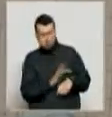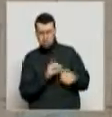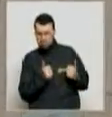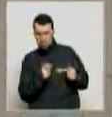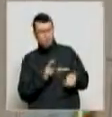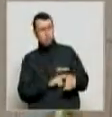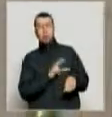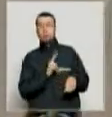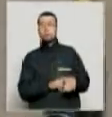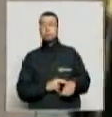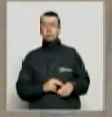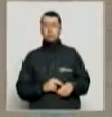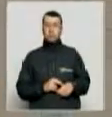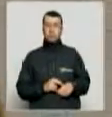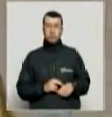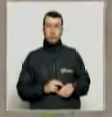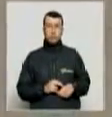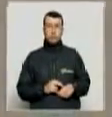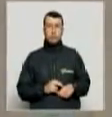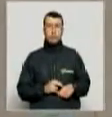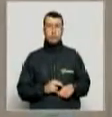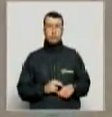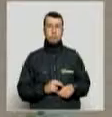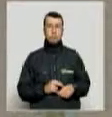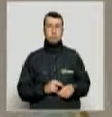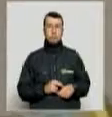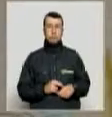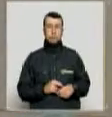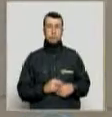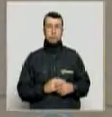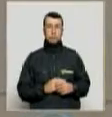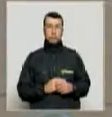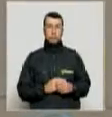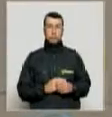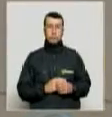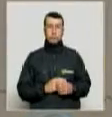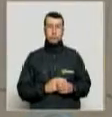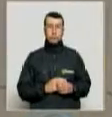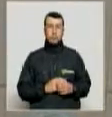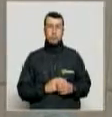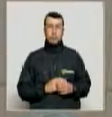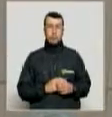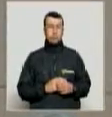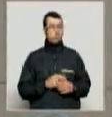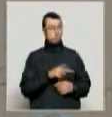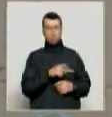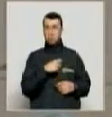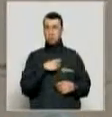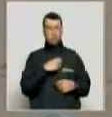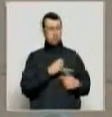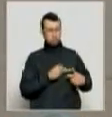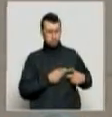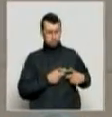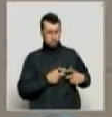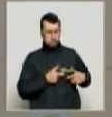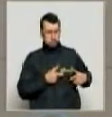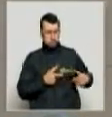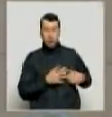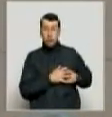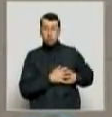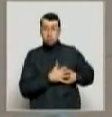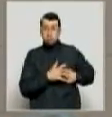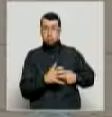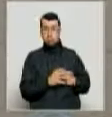normal, tampoco hay signos de que haya derrame pericárdico, o sea, líquido fuera del corazón, ni miocarditis, o sea, inflamación del corazón como tal, no